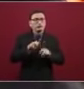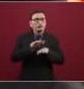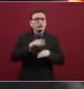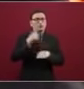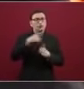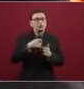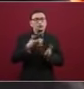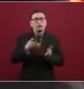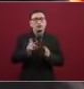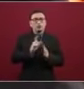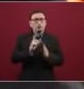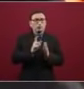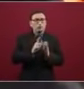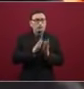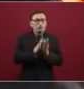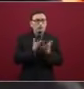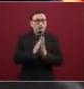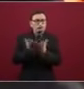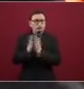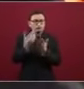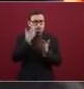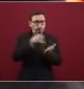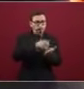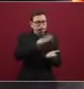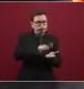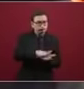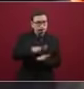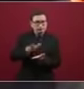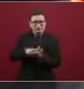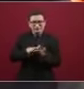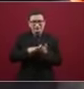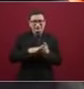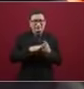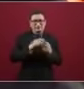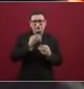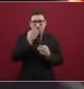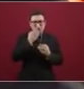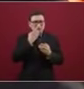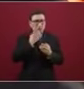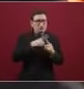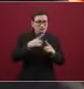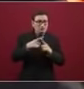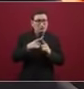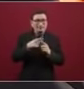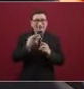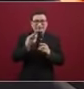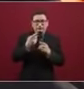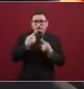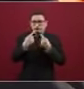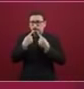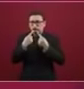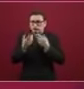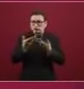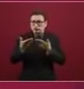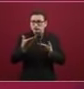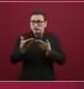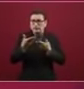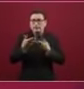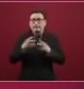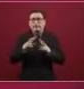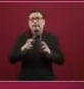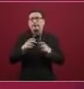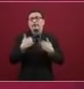edición de los libros de texto. Es un tema que estamos tratando, donde se